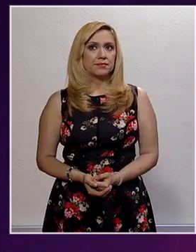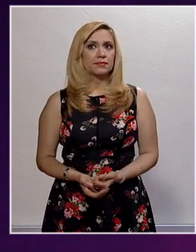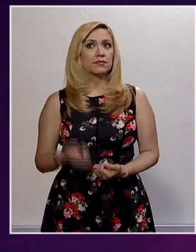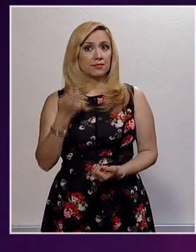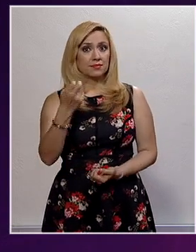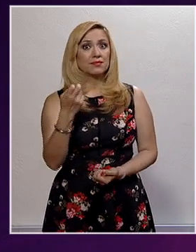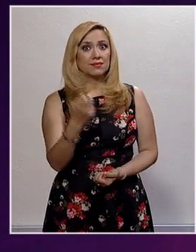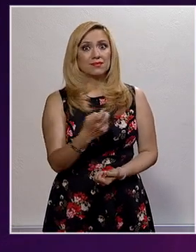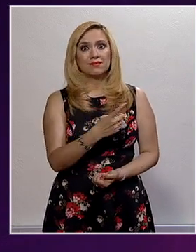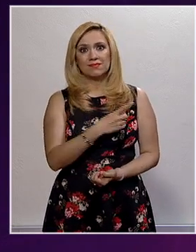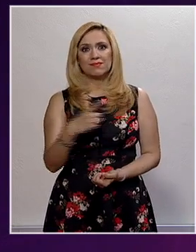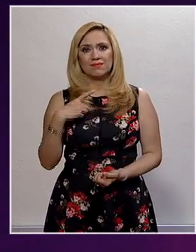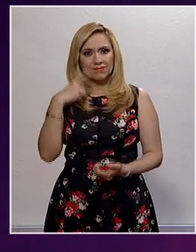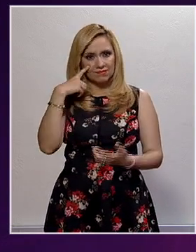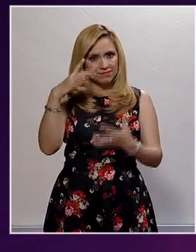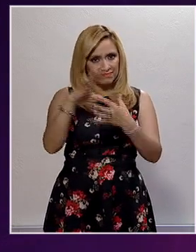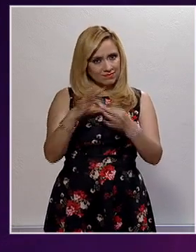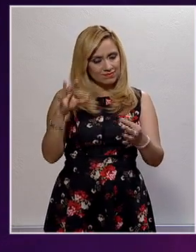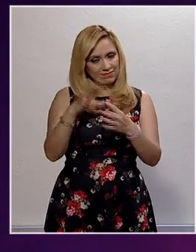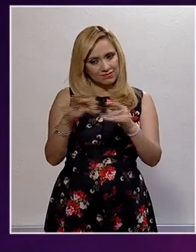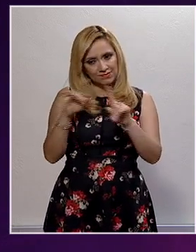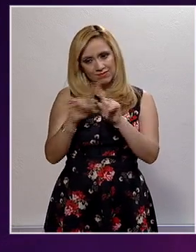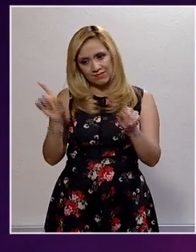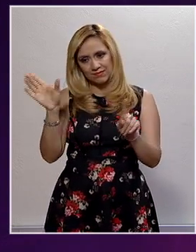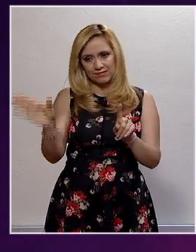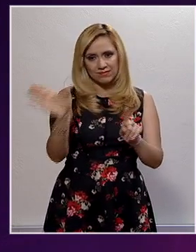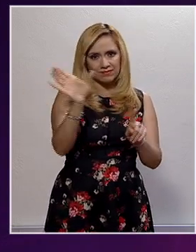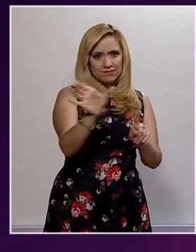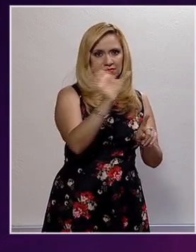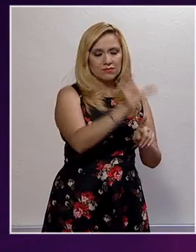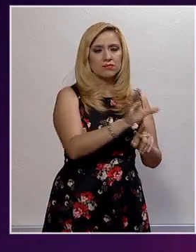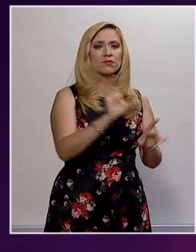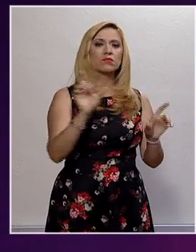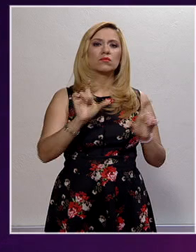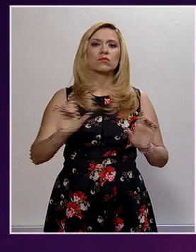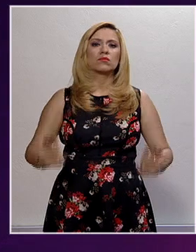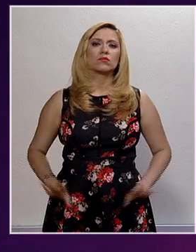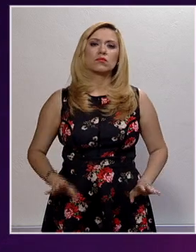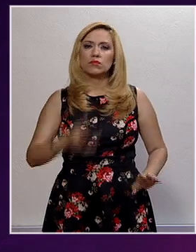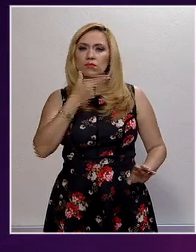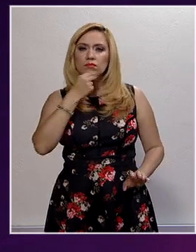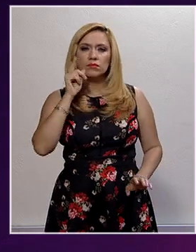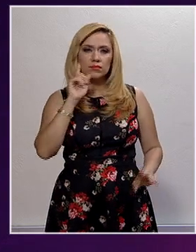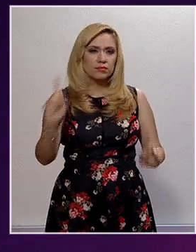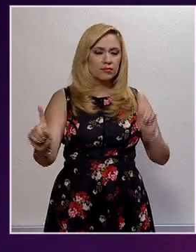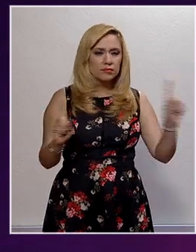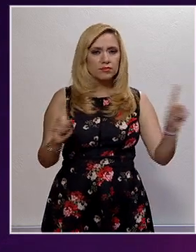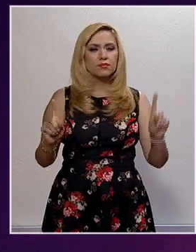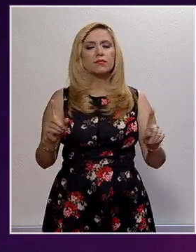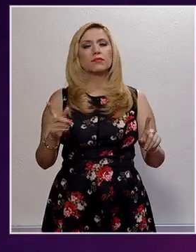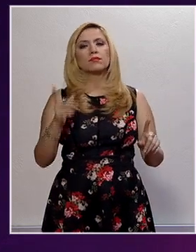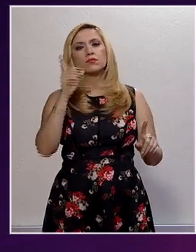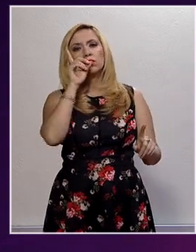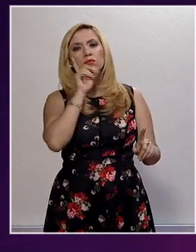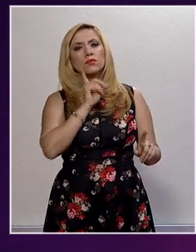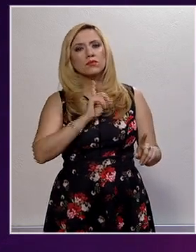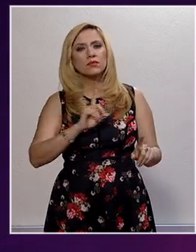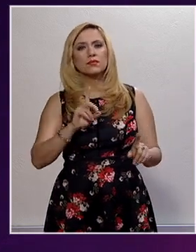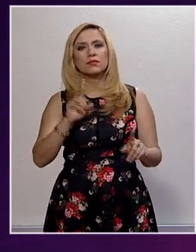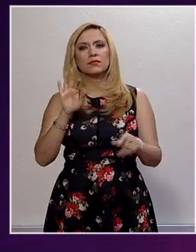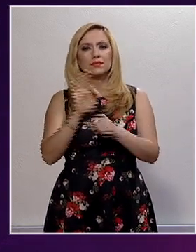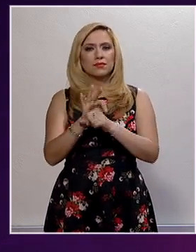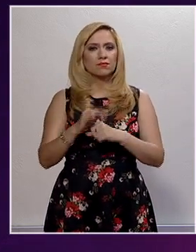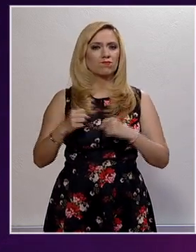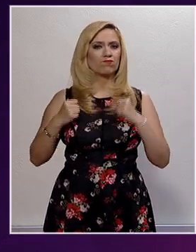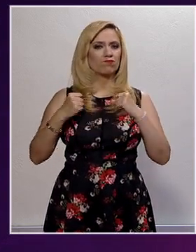entonces, esos son como elementos que son muy importantes, porque desde la perspectiva de género y desde los feminismos, pues lo